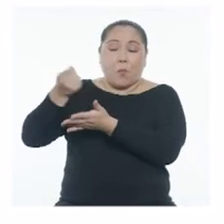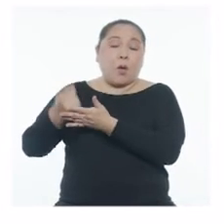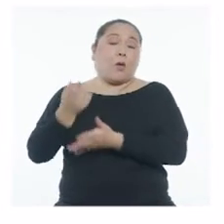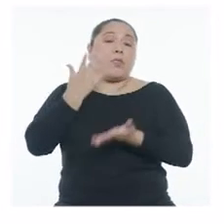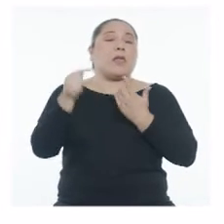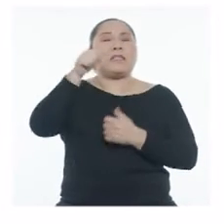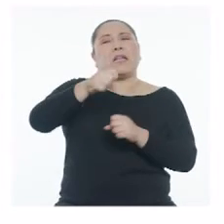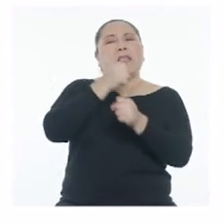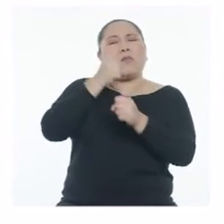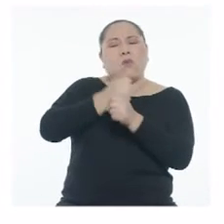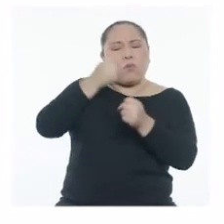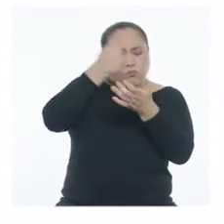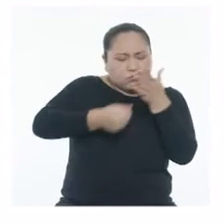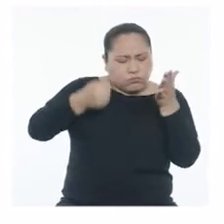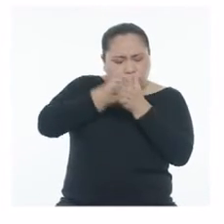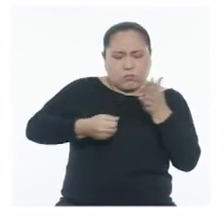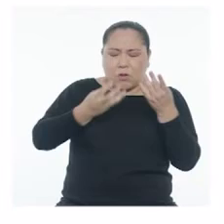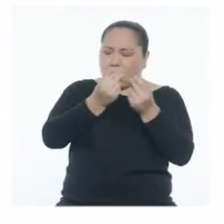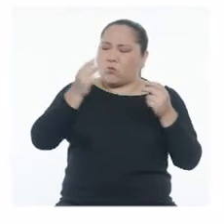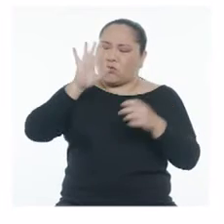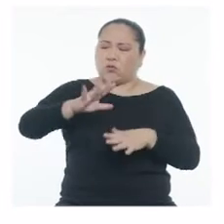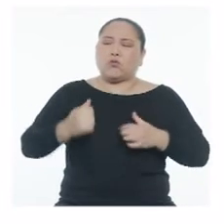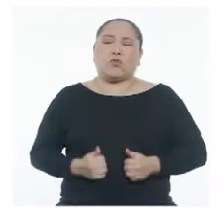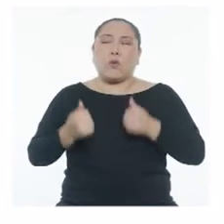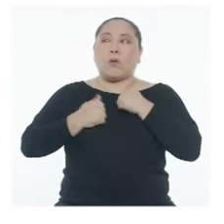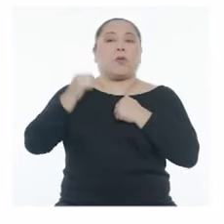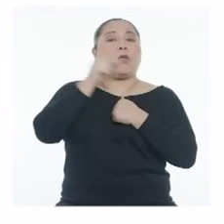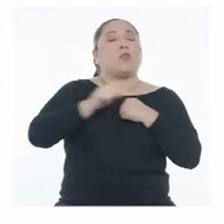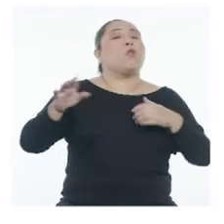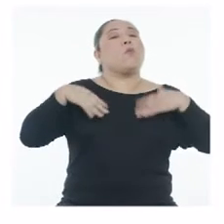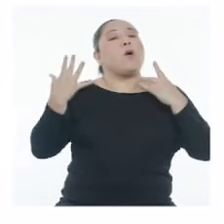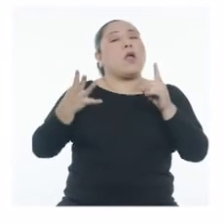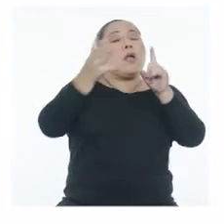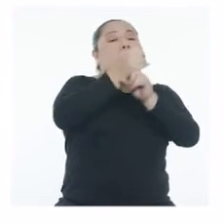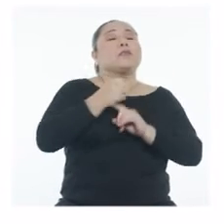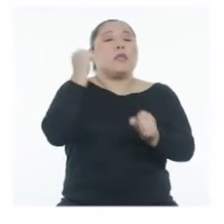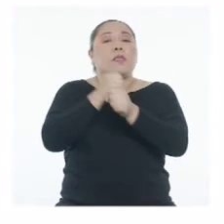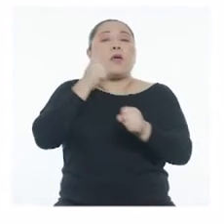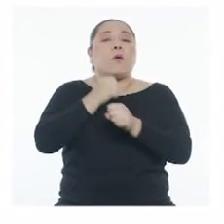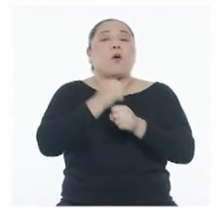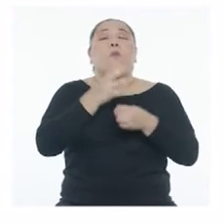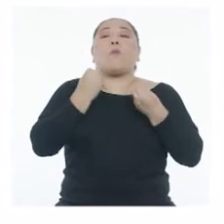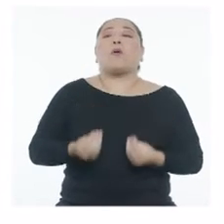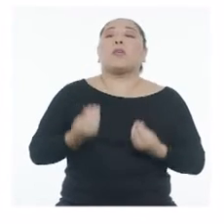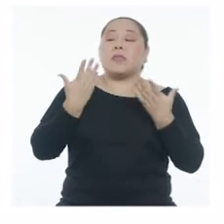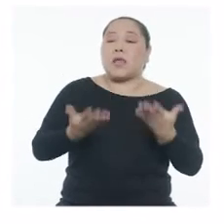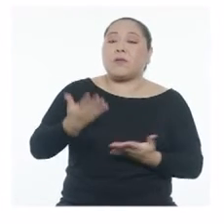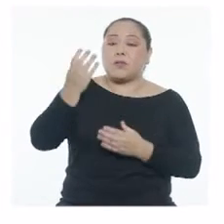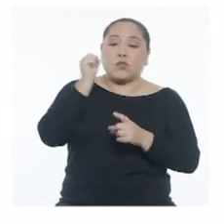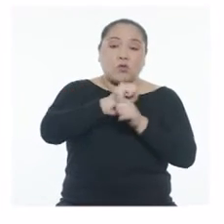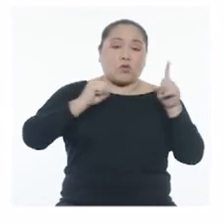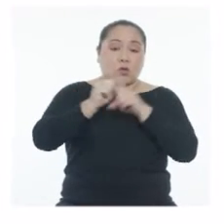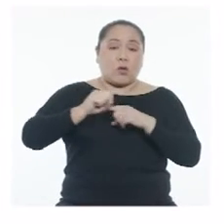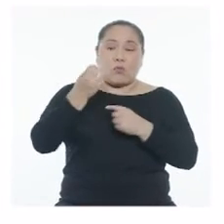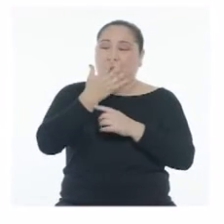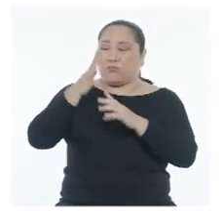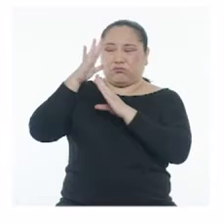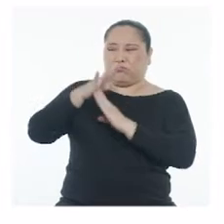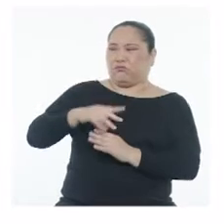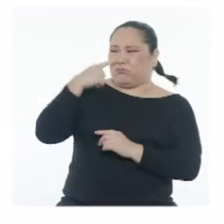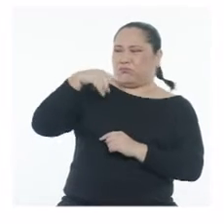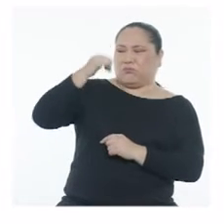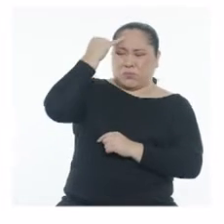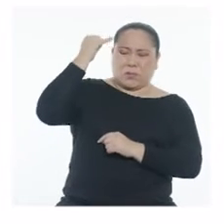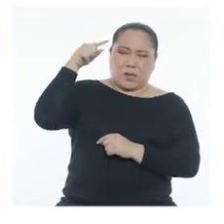de que puede haber trabajado muy duro durante la mayor parte de su vida. Y no podrá conseguir trabajo porque tal vez socialmente existen